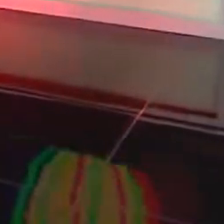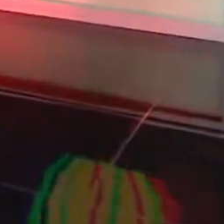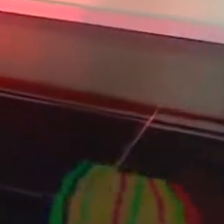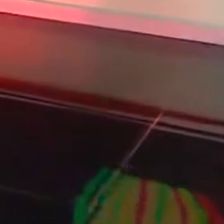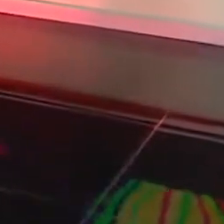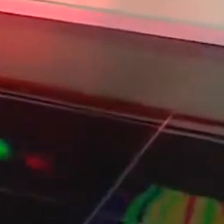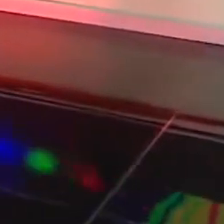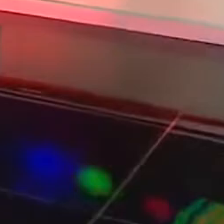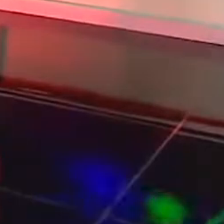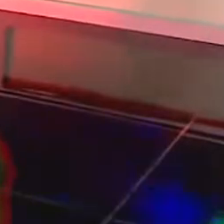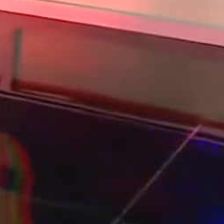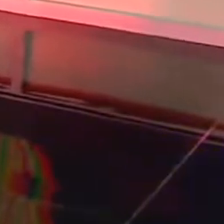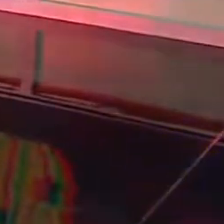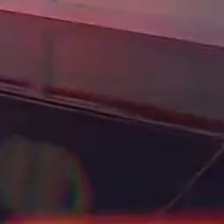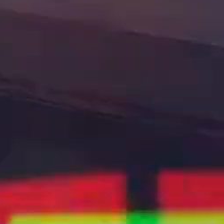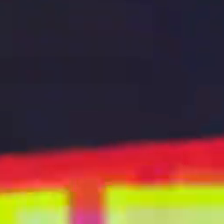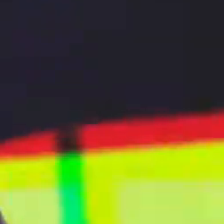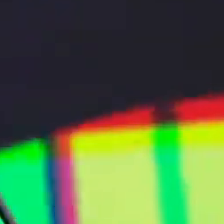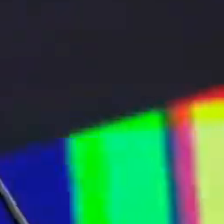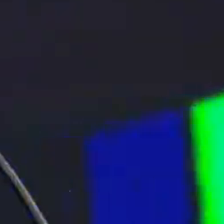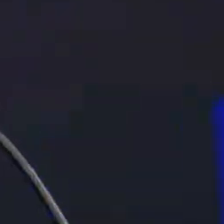Pájaro errante de la dicha